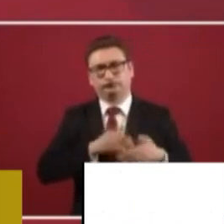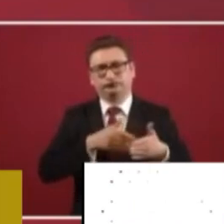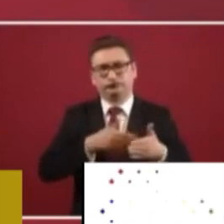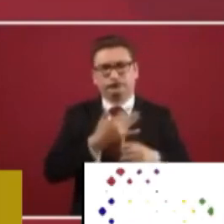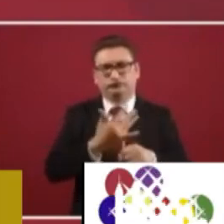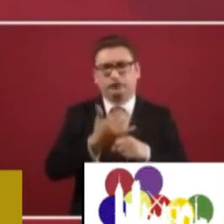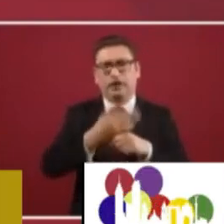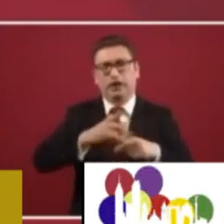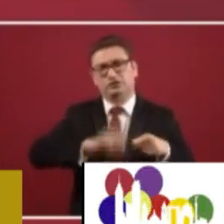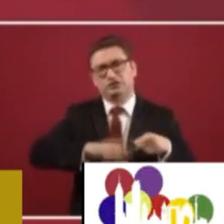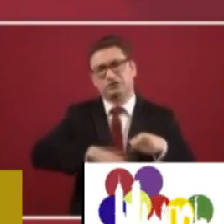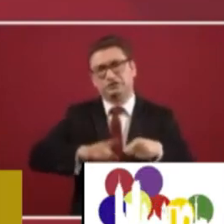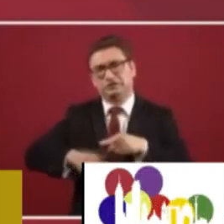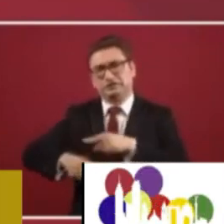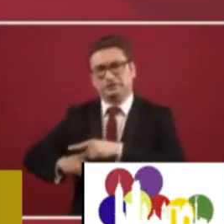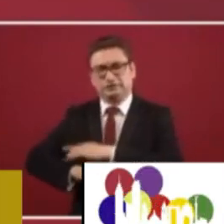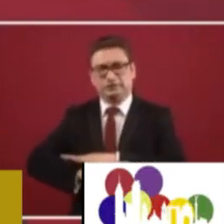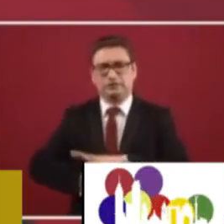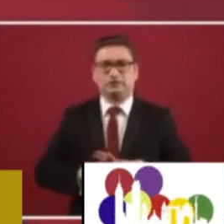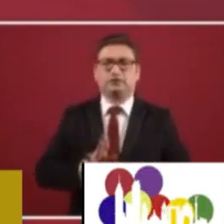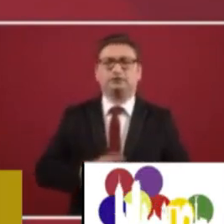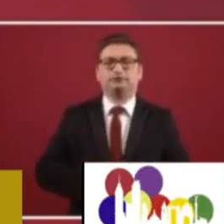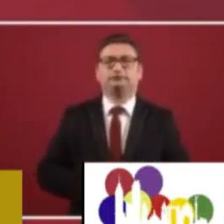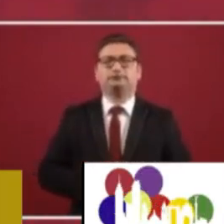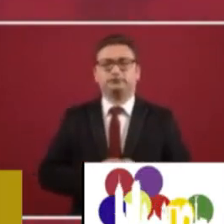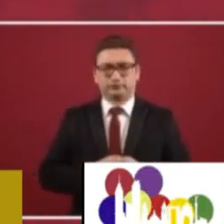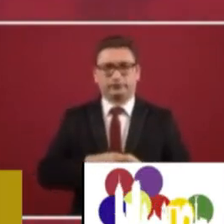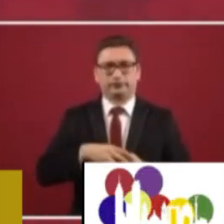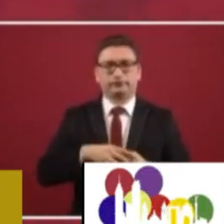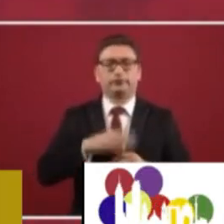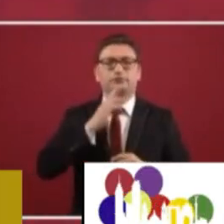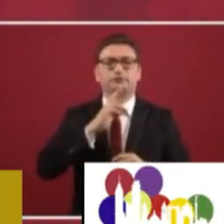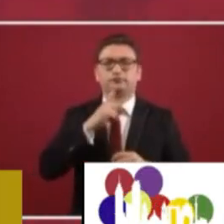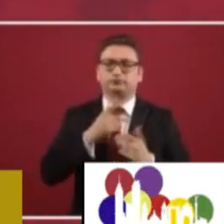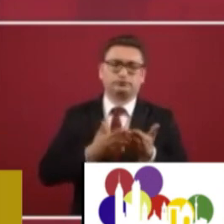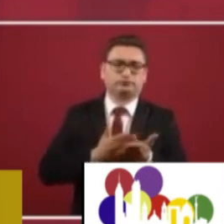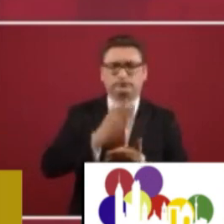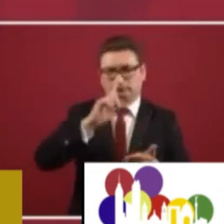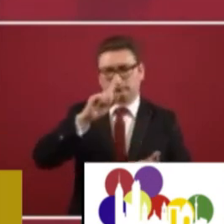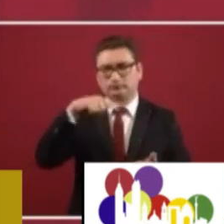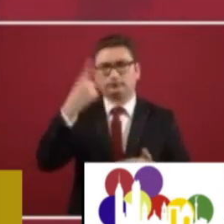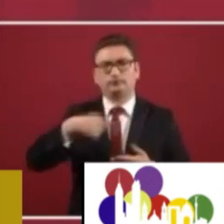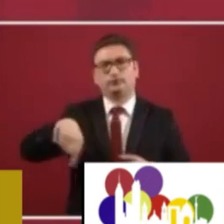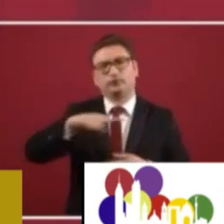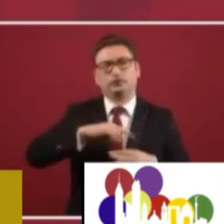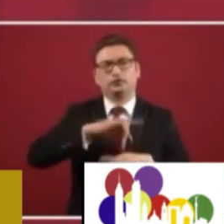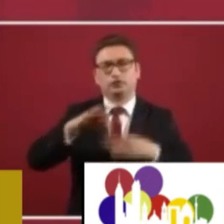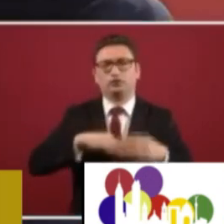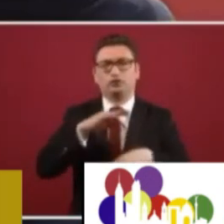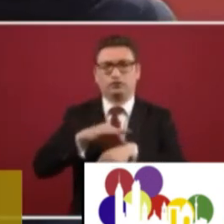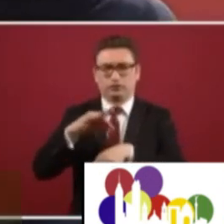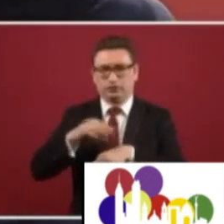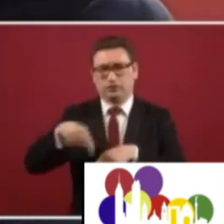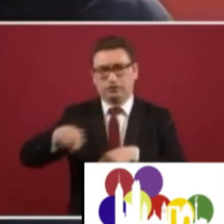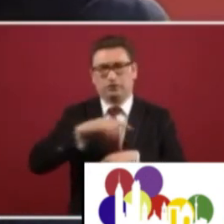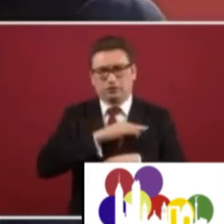todas estas trabas facilitar que los médicos puedan